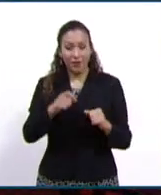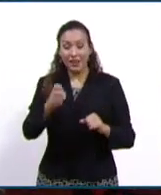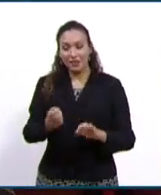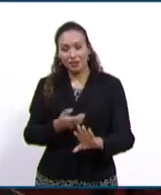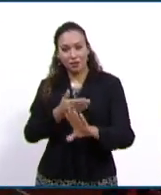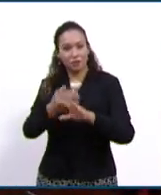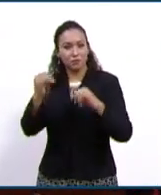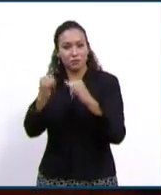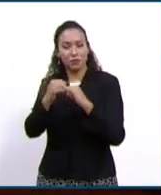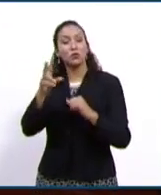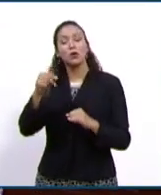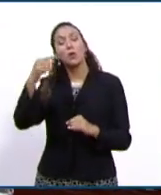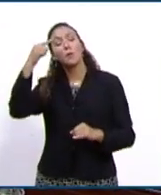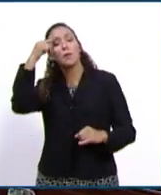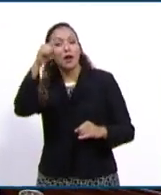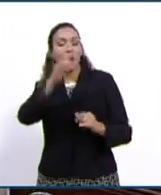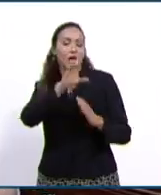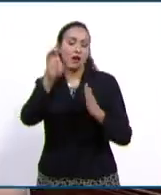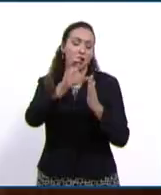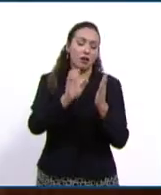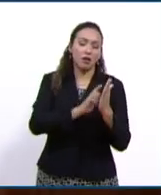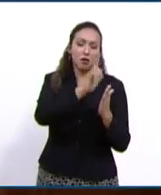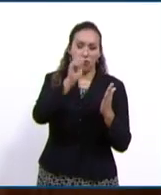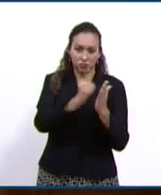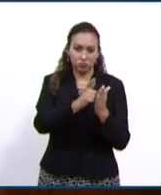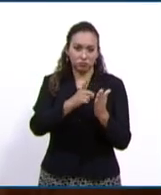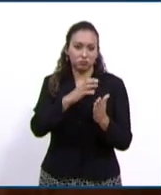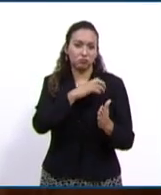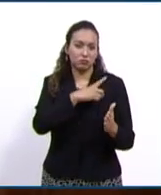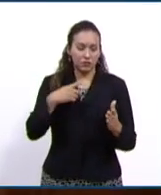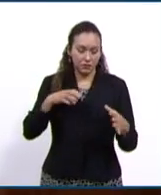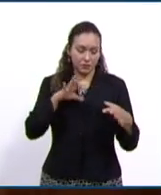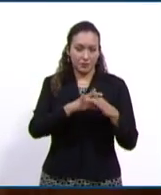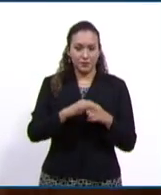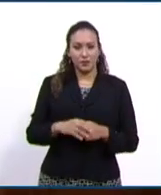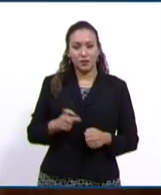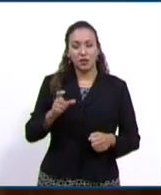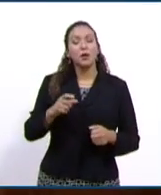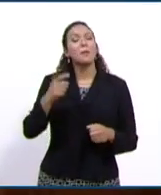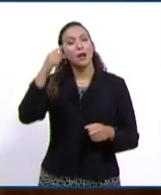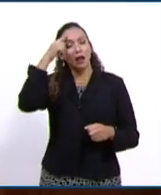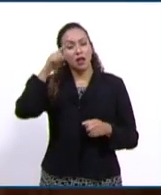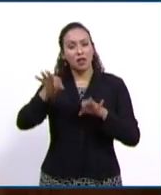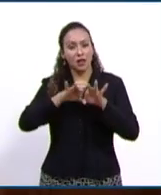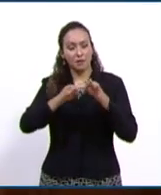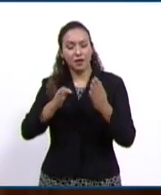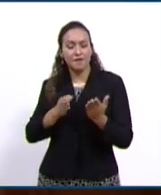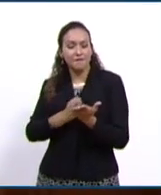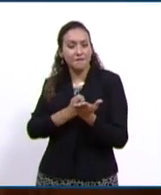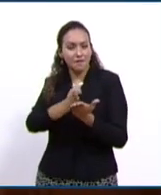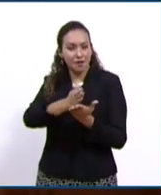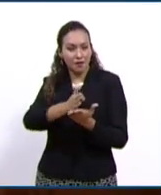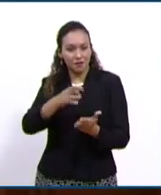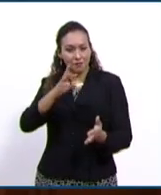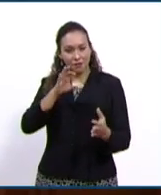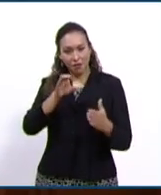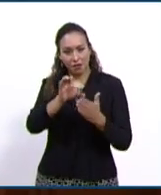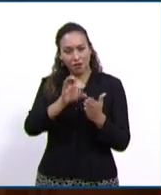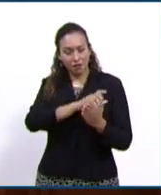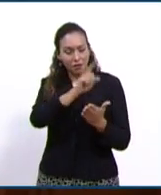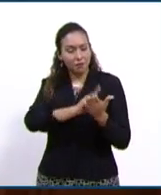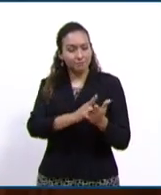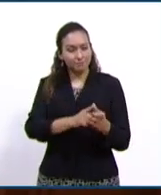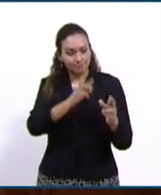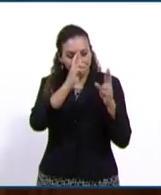instituciones, sino para la Constitución. La lealtad que elogio por sus virtudes es aquella que se dirige